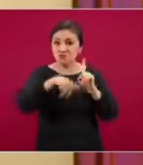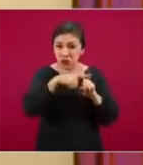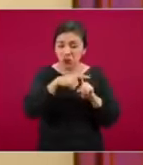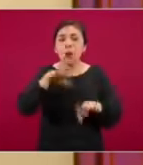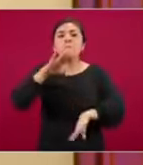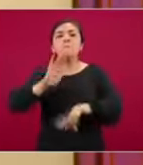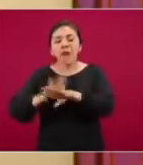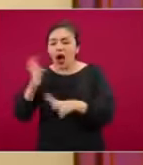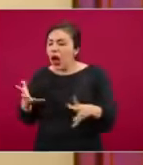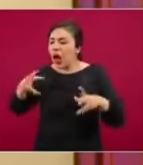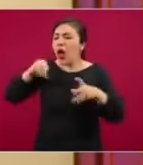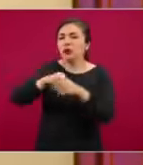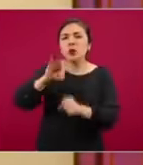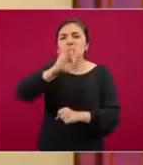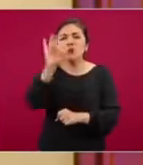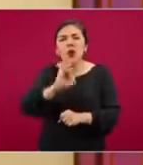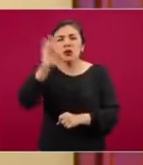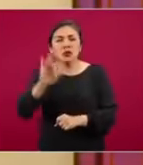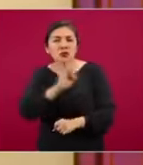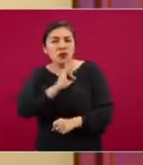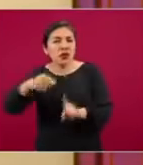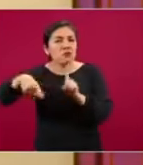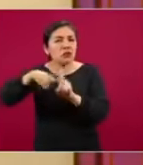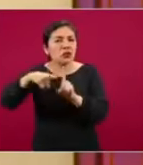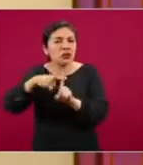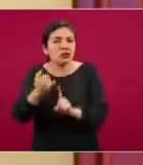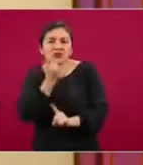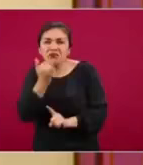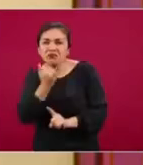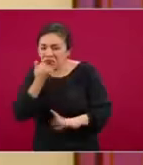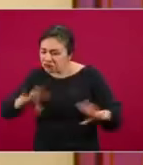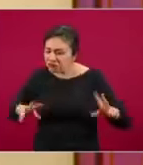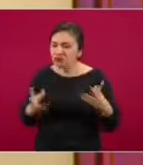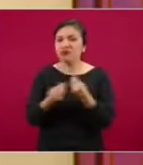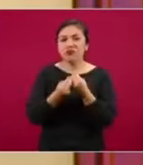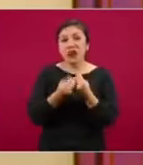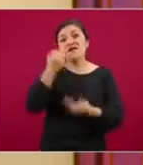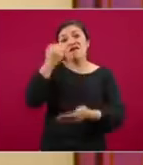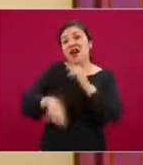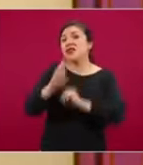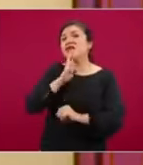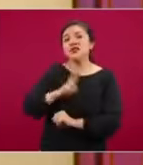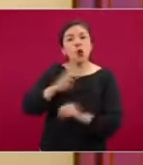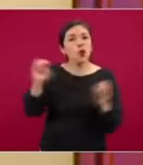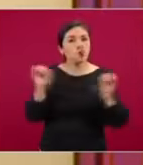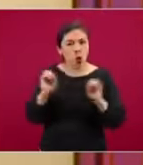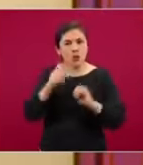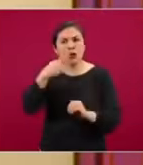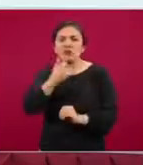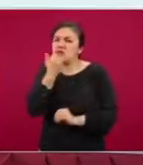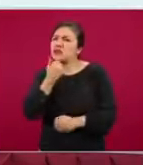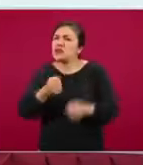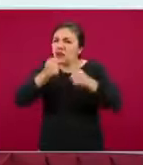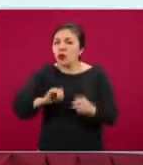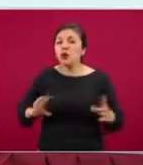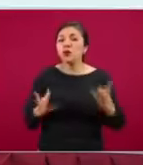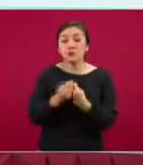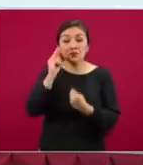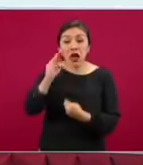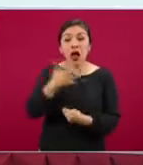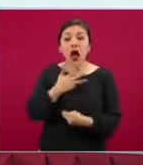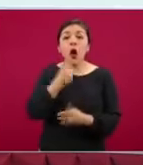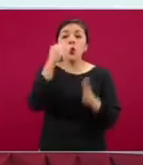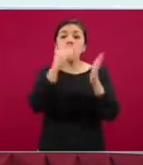sumando por porcentaje de positividad todas aquellas que todavía tienen pendiente un resultado o una clasificación, llegamos a una cifra de